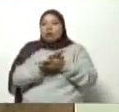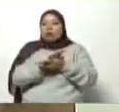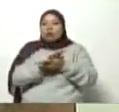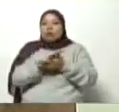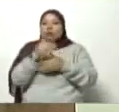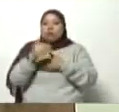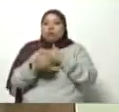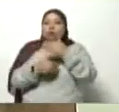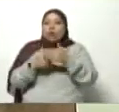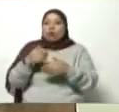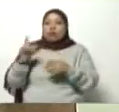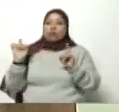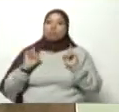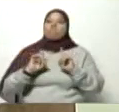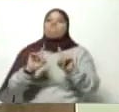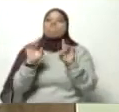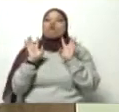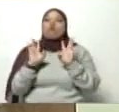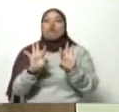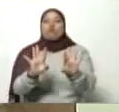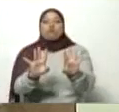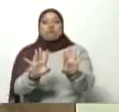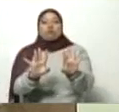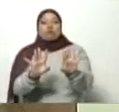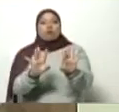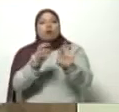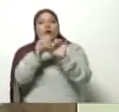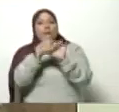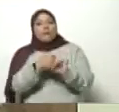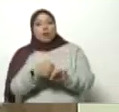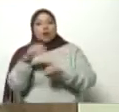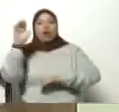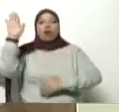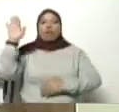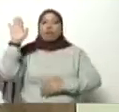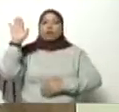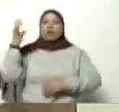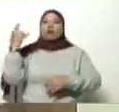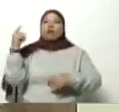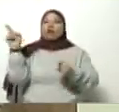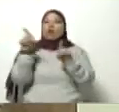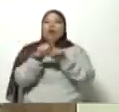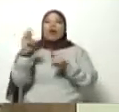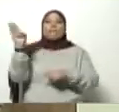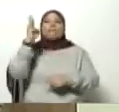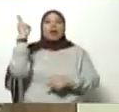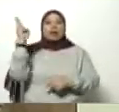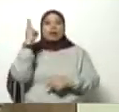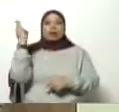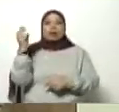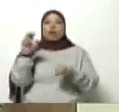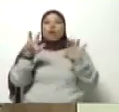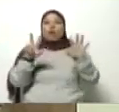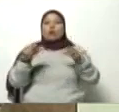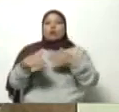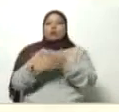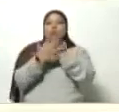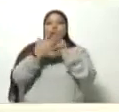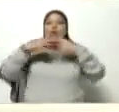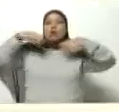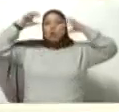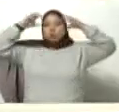a guarugar, salieron otra vez. Salieron otra vez en Barinas. En Barinas a las 8 de la mañana estaba